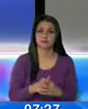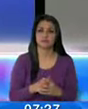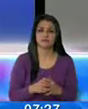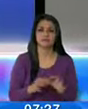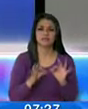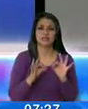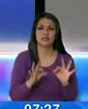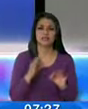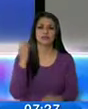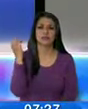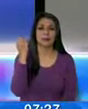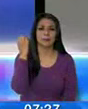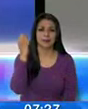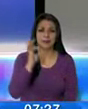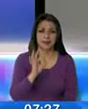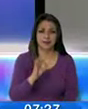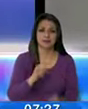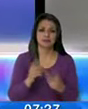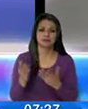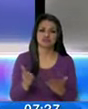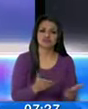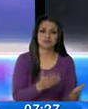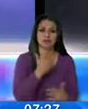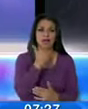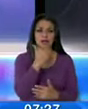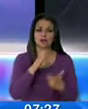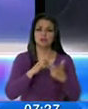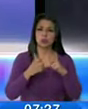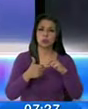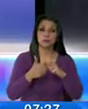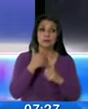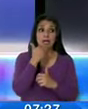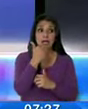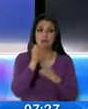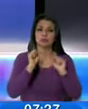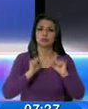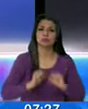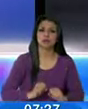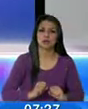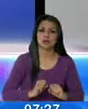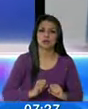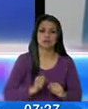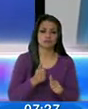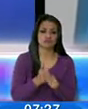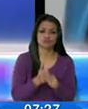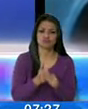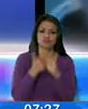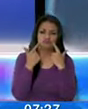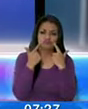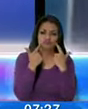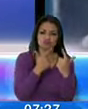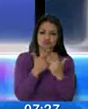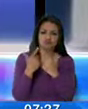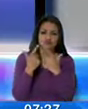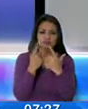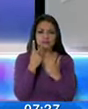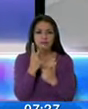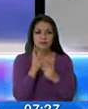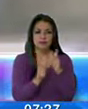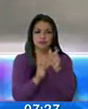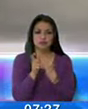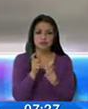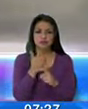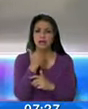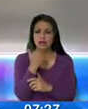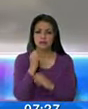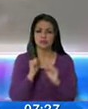activada para que en el evento de que exista algún tipo de accidente estemos nosotros al pie del cañón ayudando a rescatar a las personas.